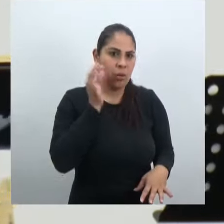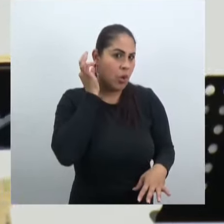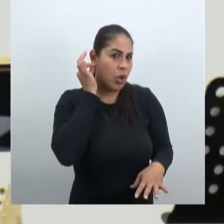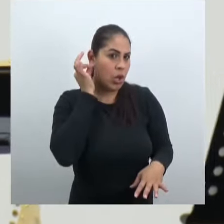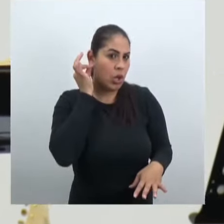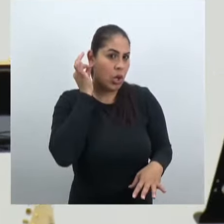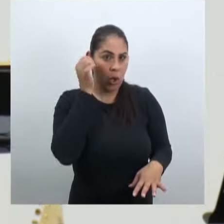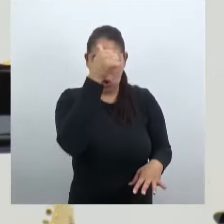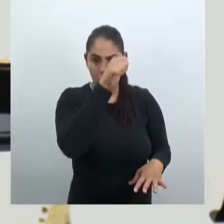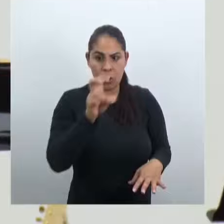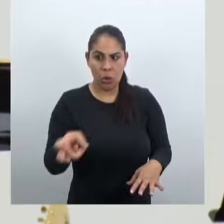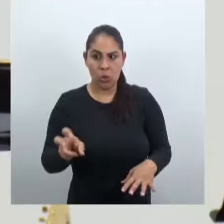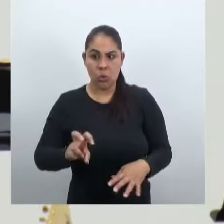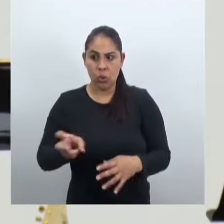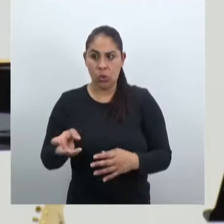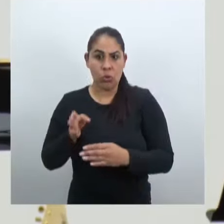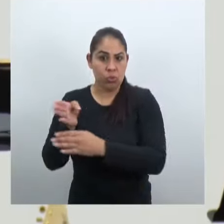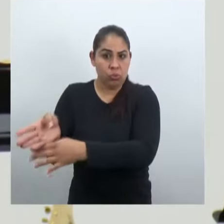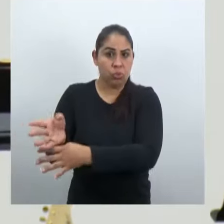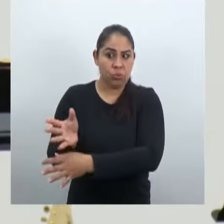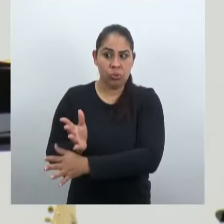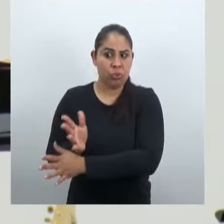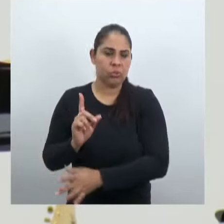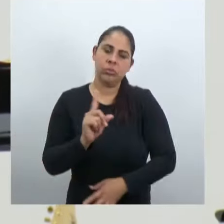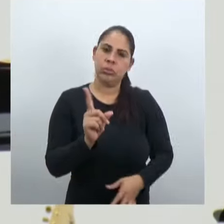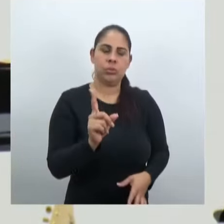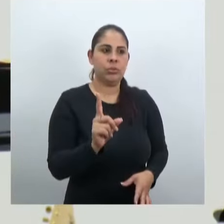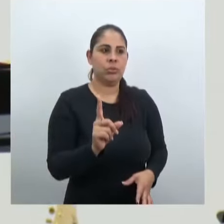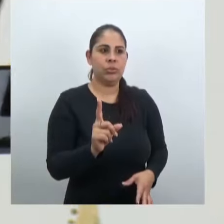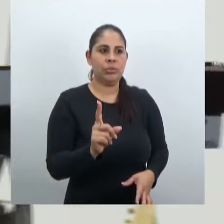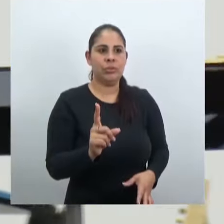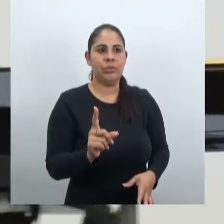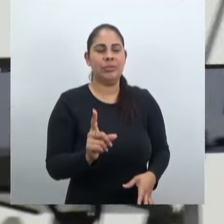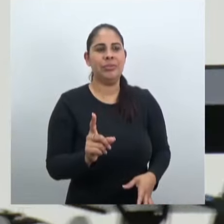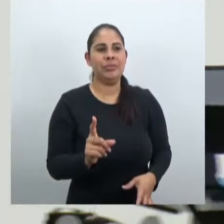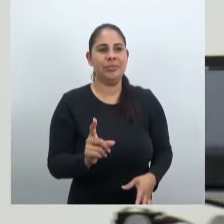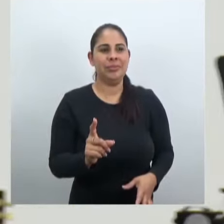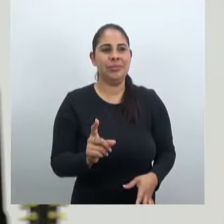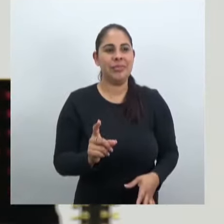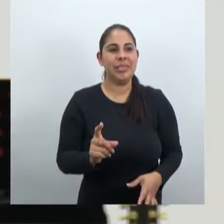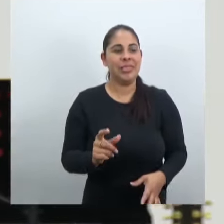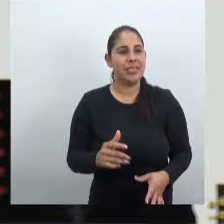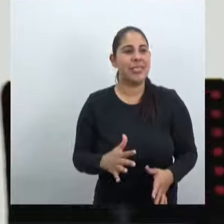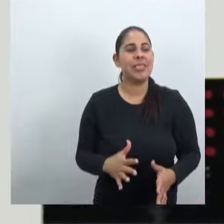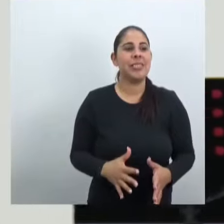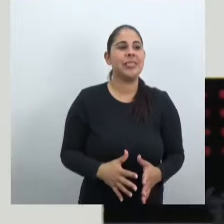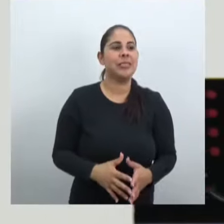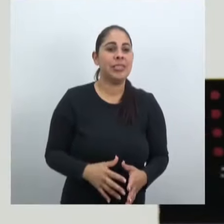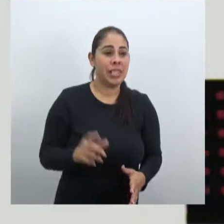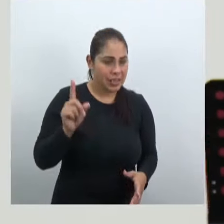Si ella se fue con otro, se perdió al tío más guay de todo el barrio. ¡Amén! ¿Sí o no?